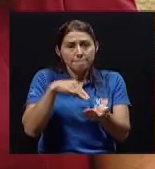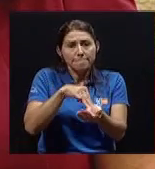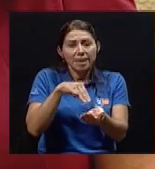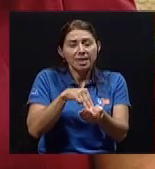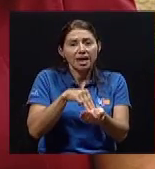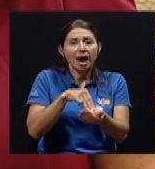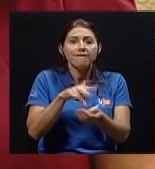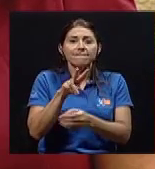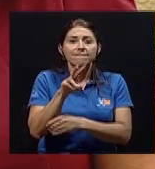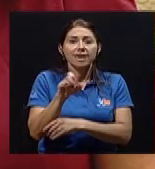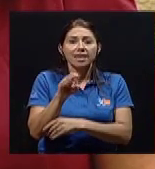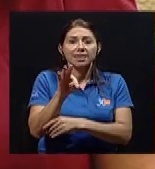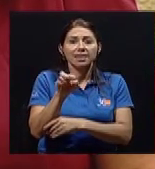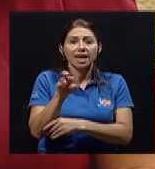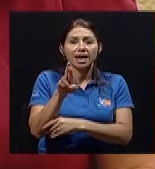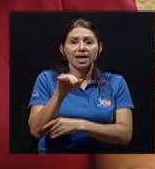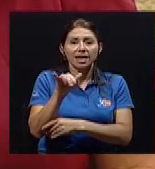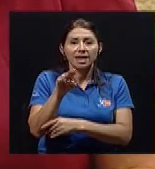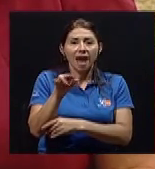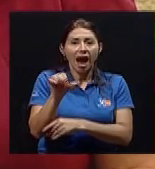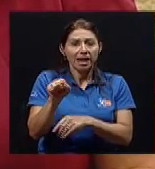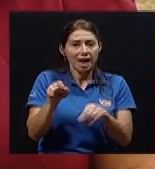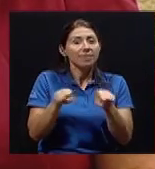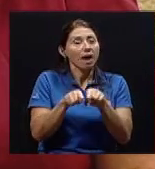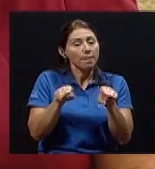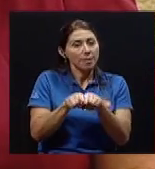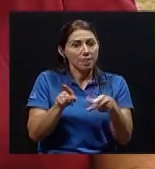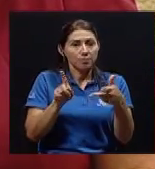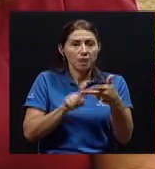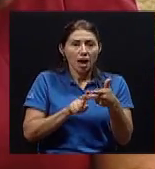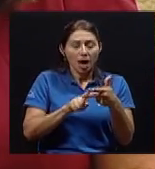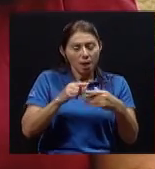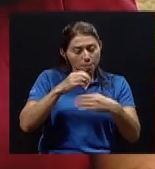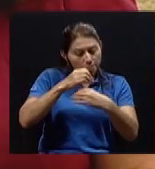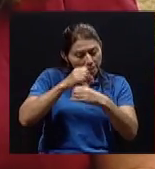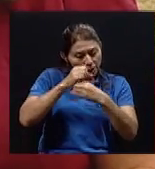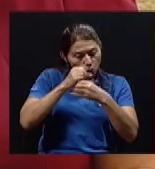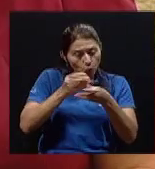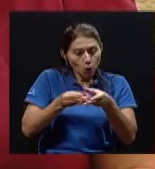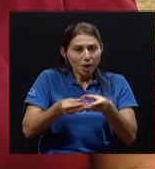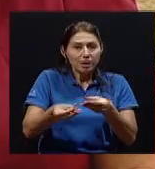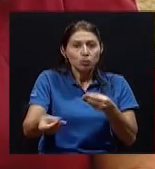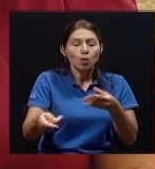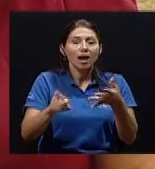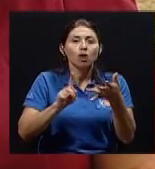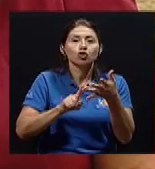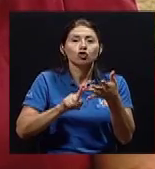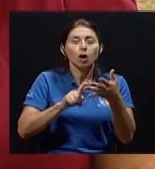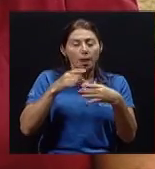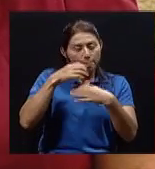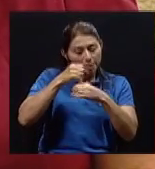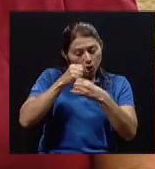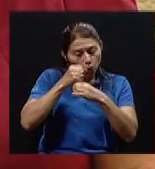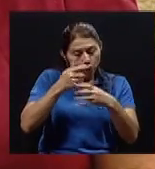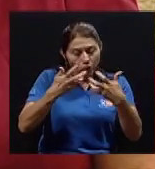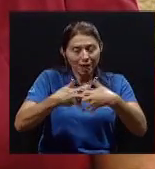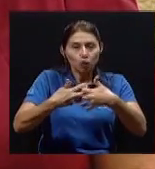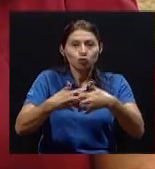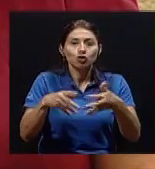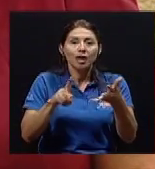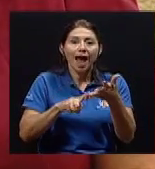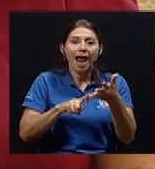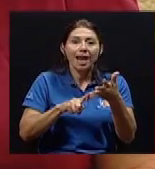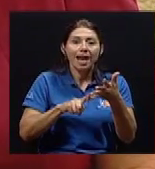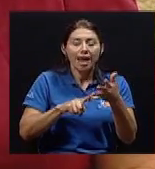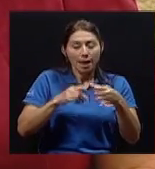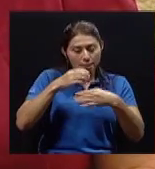con la salud de los animales. Tenemos la microbiología de suelos, la microbiología industrial, la microbiología